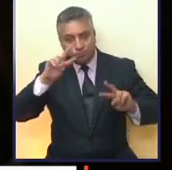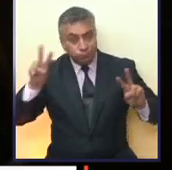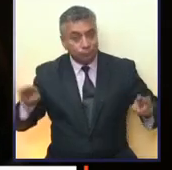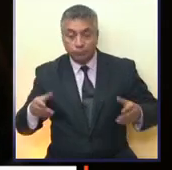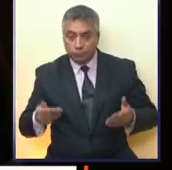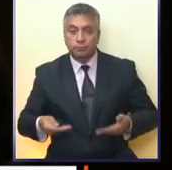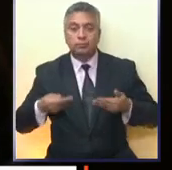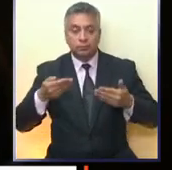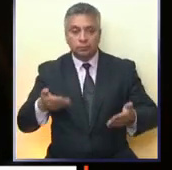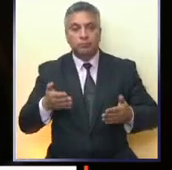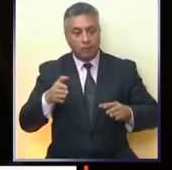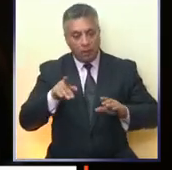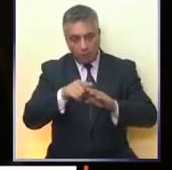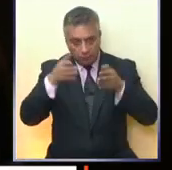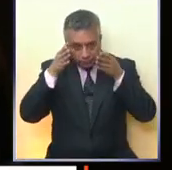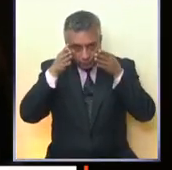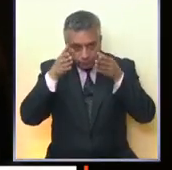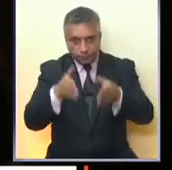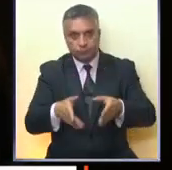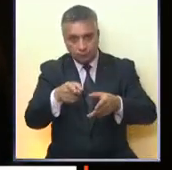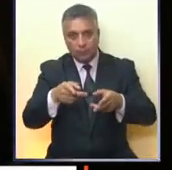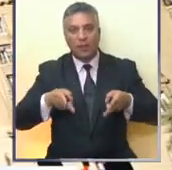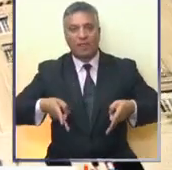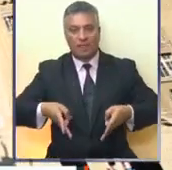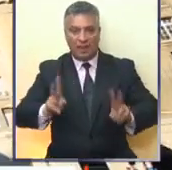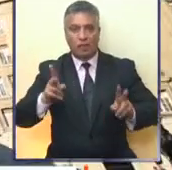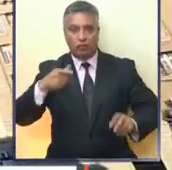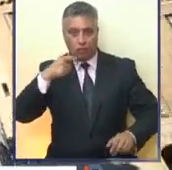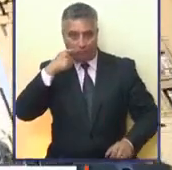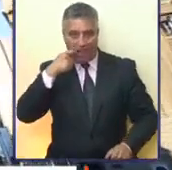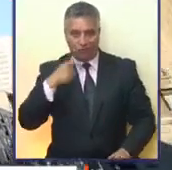básicamente, enfocado hacia el tema de los derechos humanos.